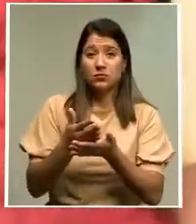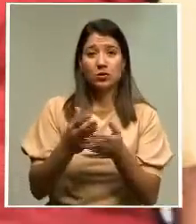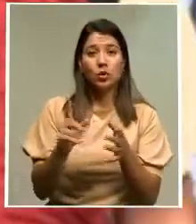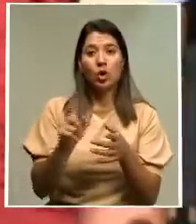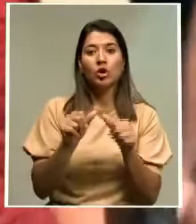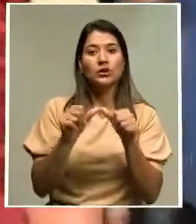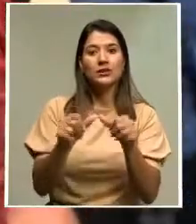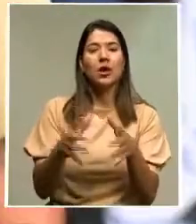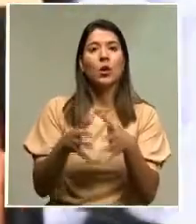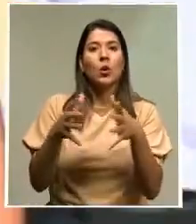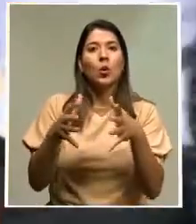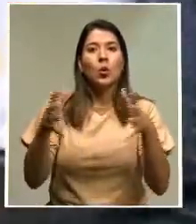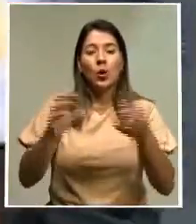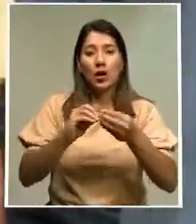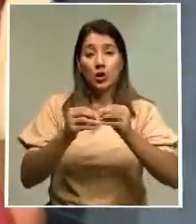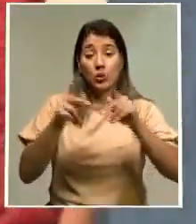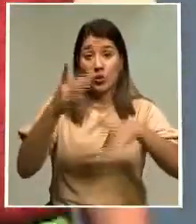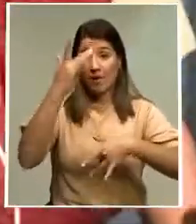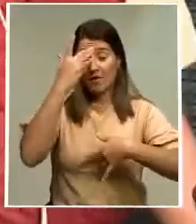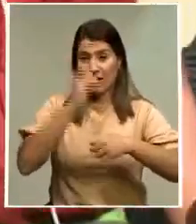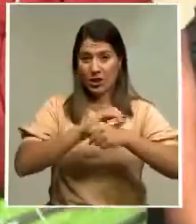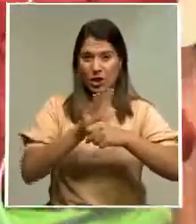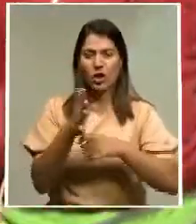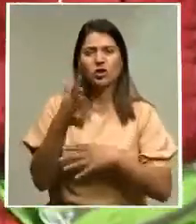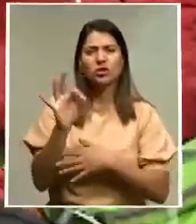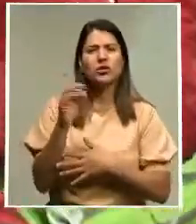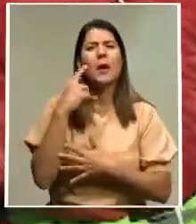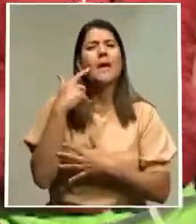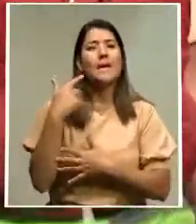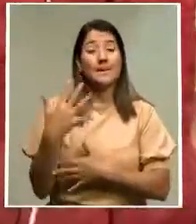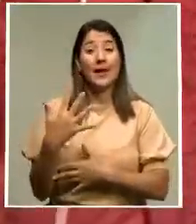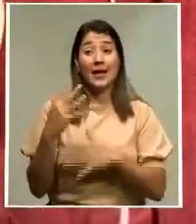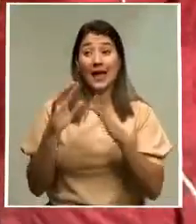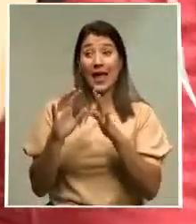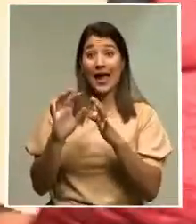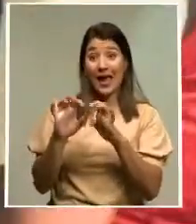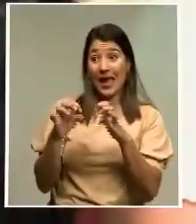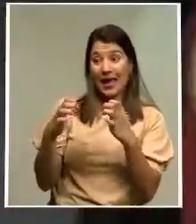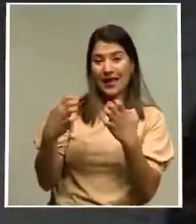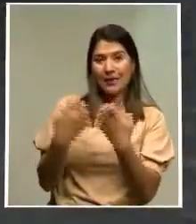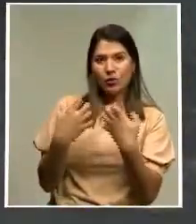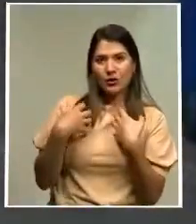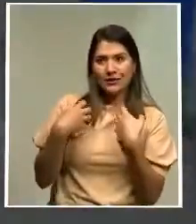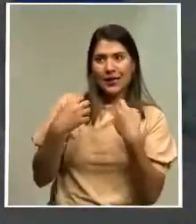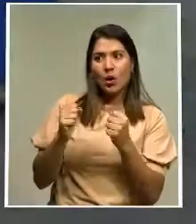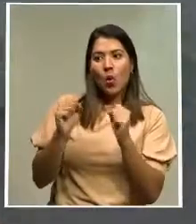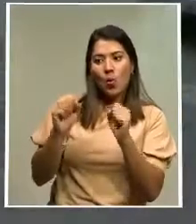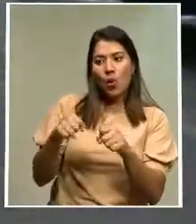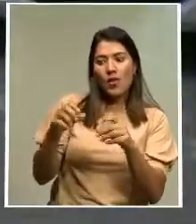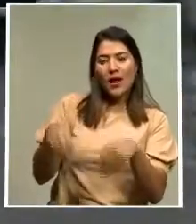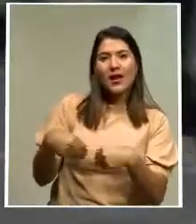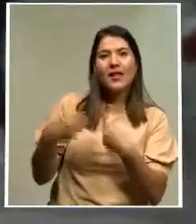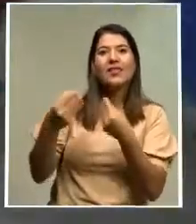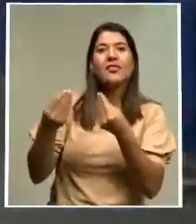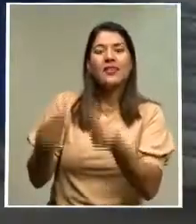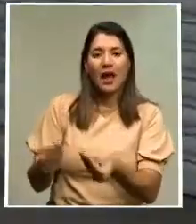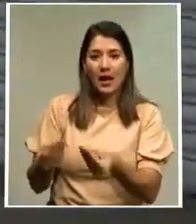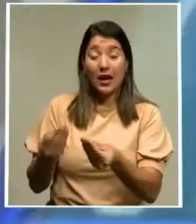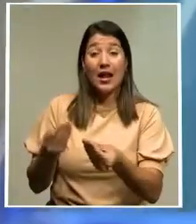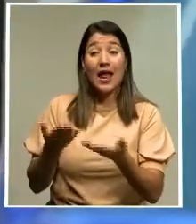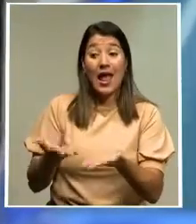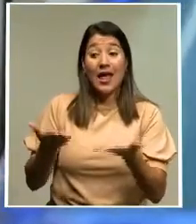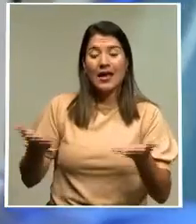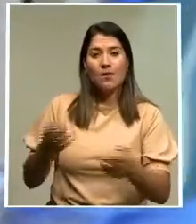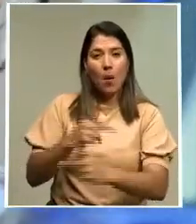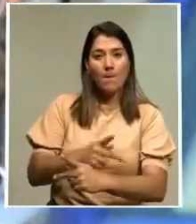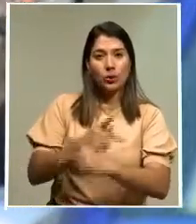transmisión viral, para asegurar a los equipos médicos de primera respuesta las condiciones de equipo de protección